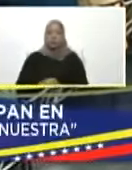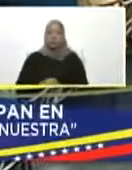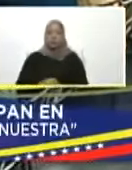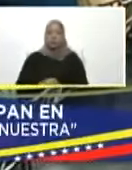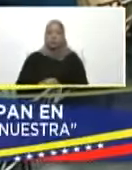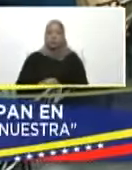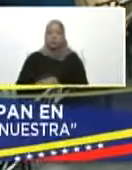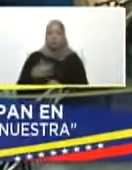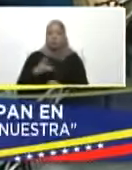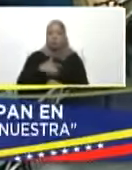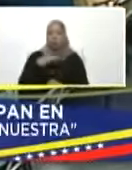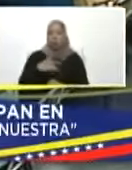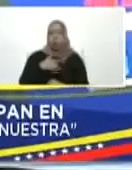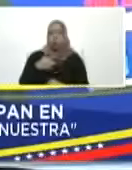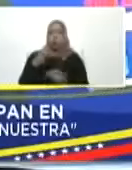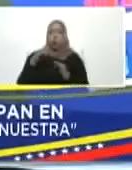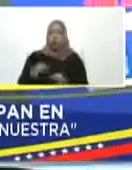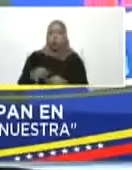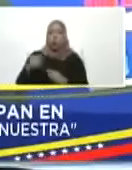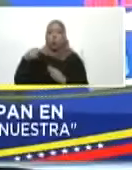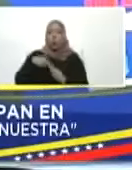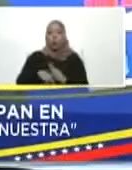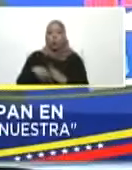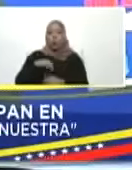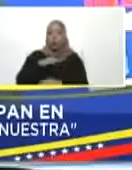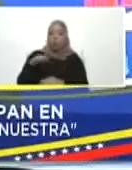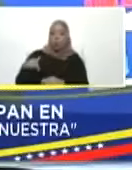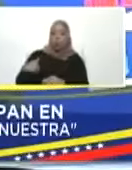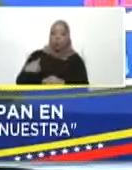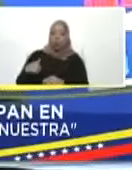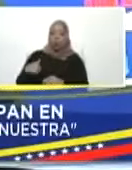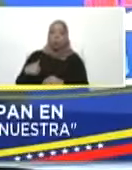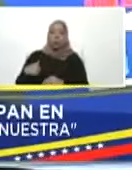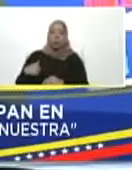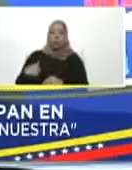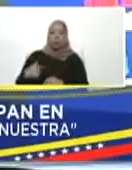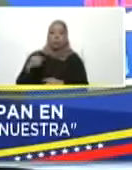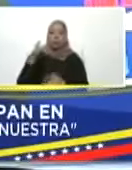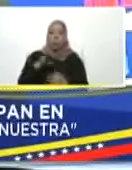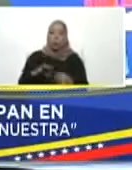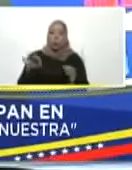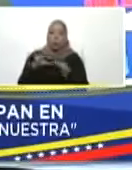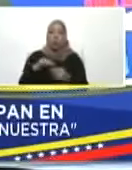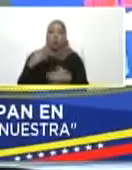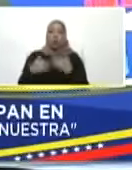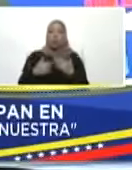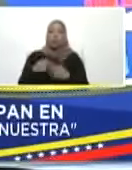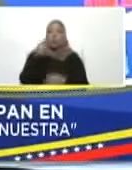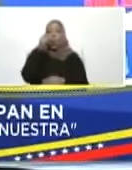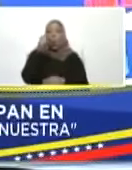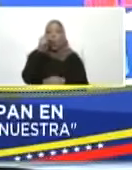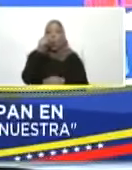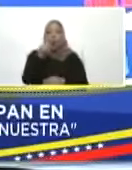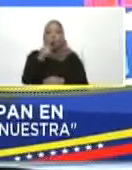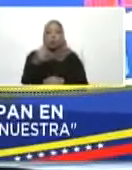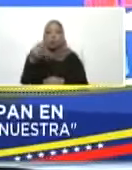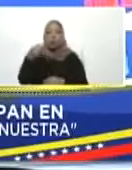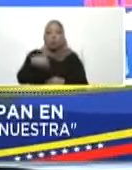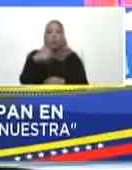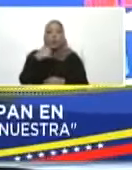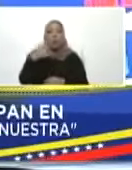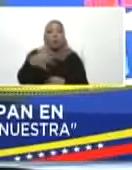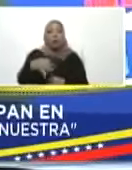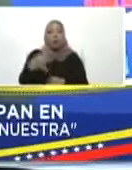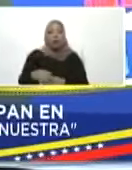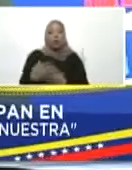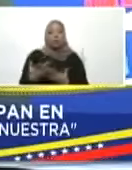Y nos sentimos profundamente orgullosos de contar con un candidato que es un hombre de verdad, que es una persona de verdad,